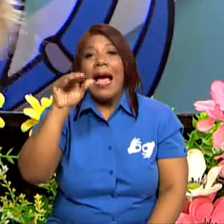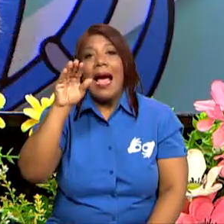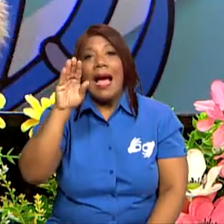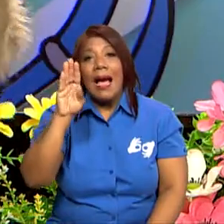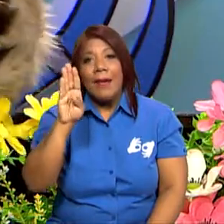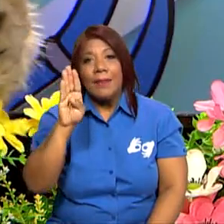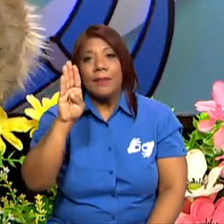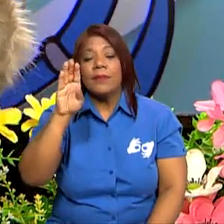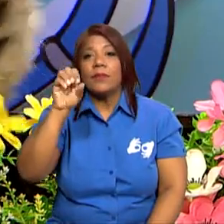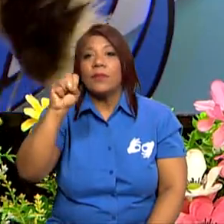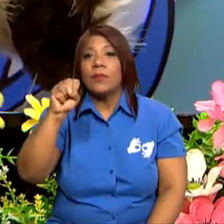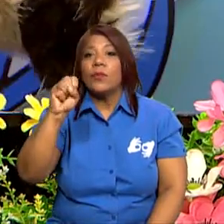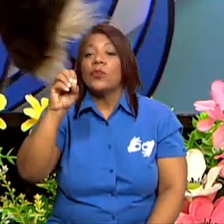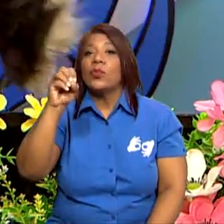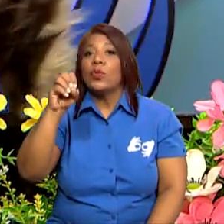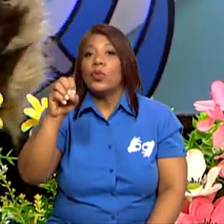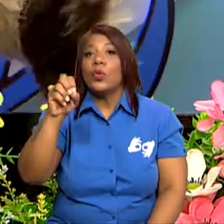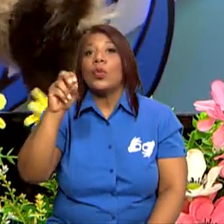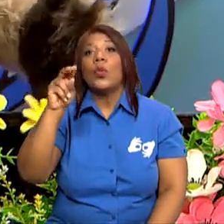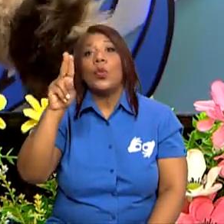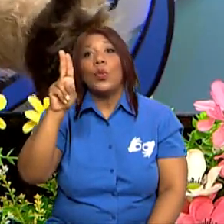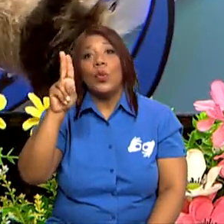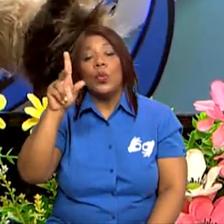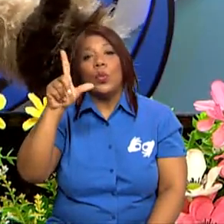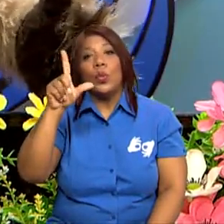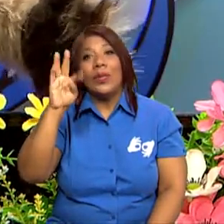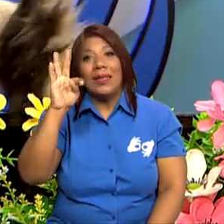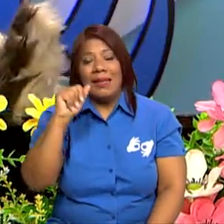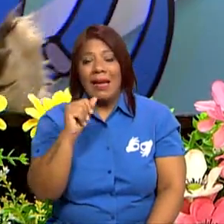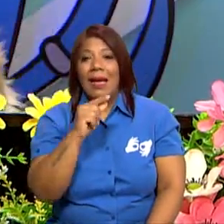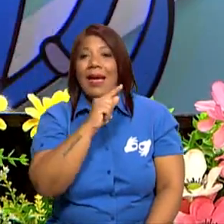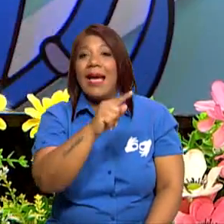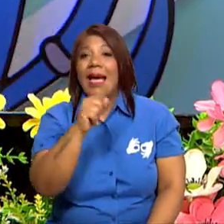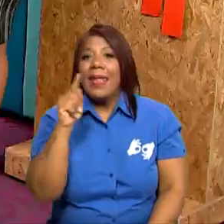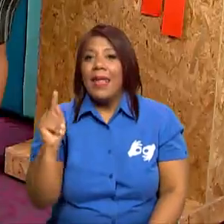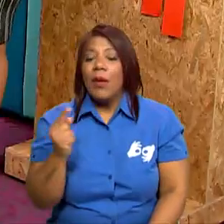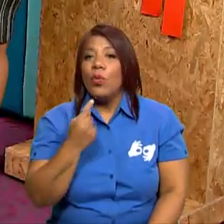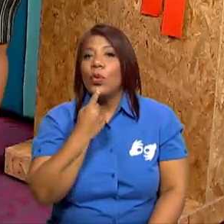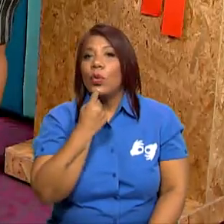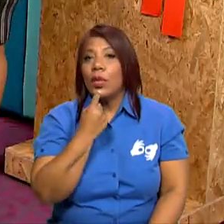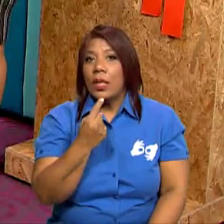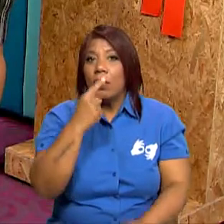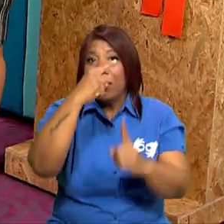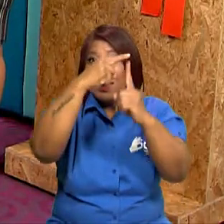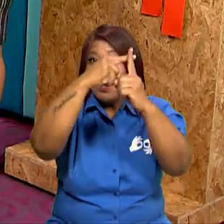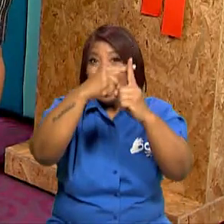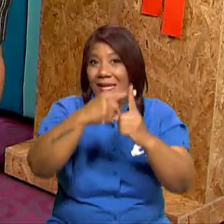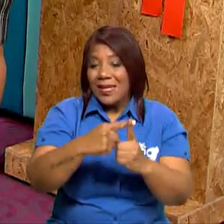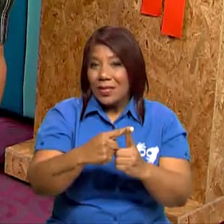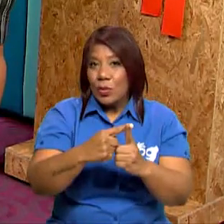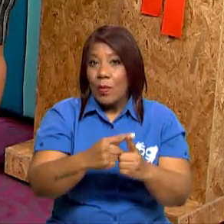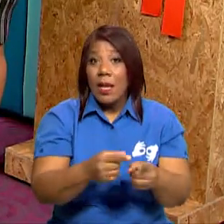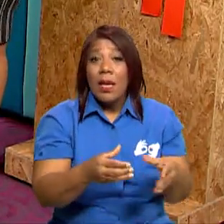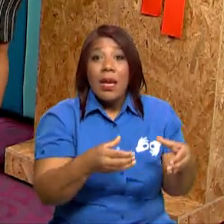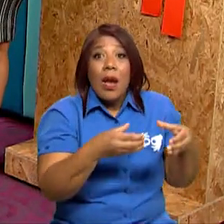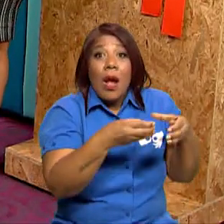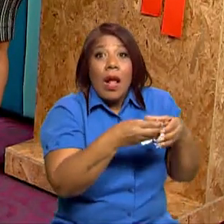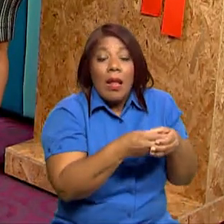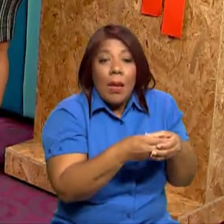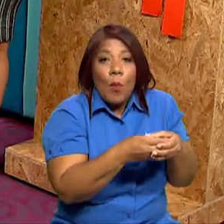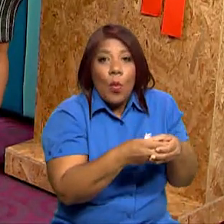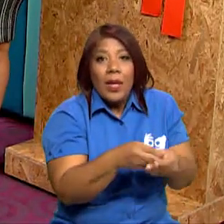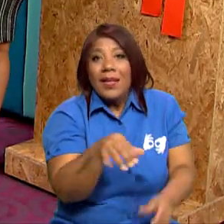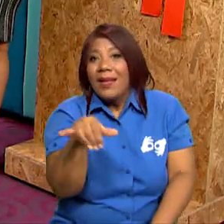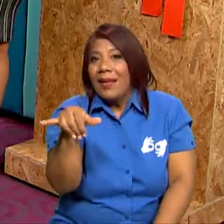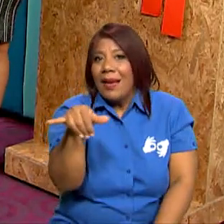uno escogió el deporte preferido, ¿verdad? Exacto. Entonces, el maestro, cuando agrupamos todos esos datos,